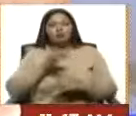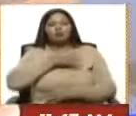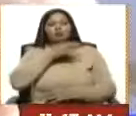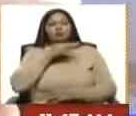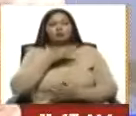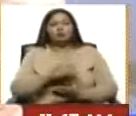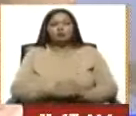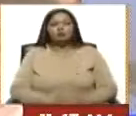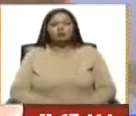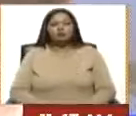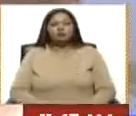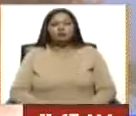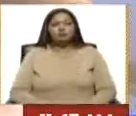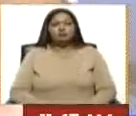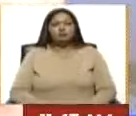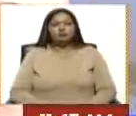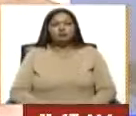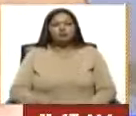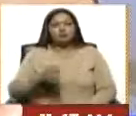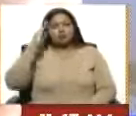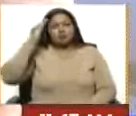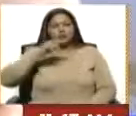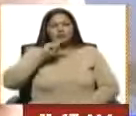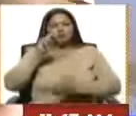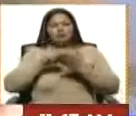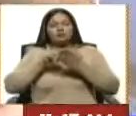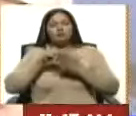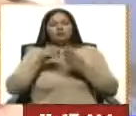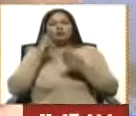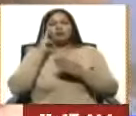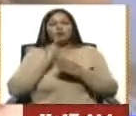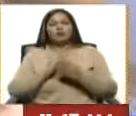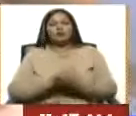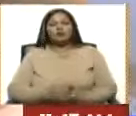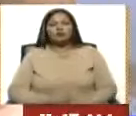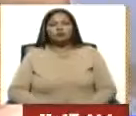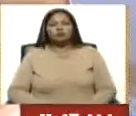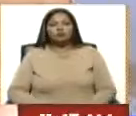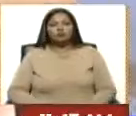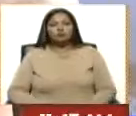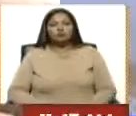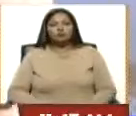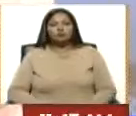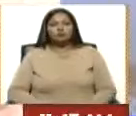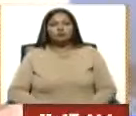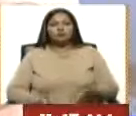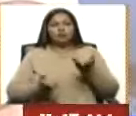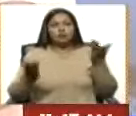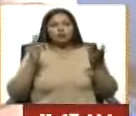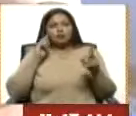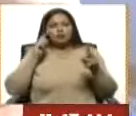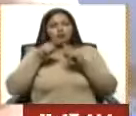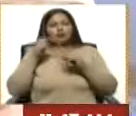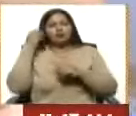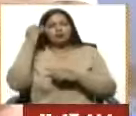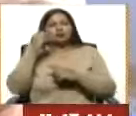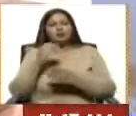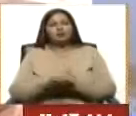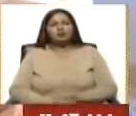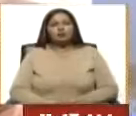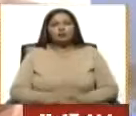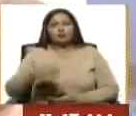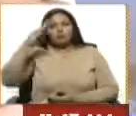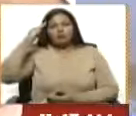la Milicia Nacional Bolivariana, sino que es un paralelismo. Comunicacional. Exacto, es el paralelismo, esa lógica, ¿no? Milicia, que es el